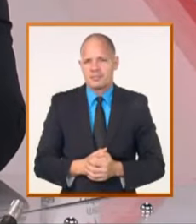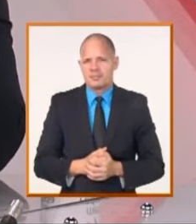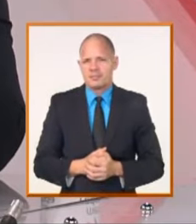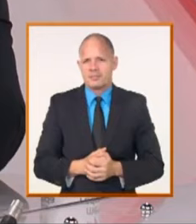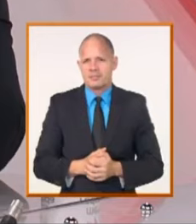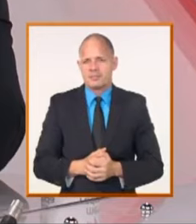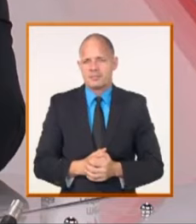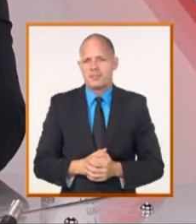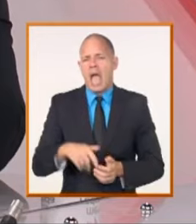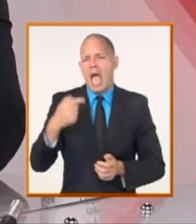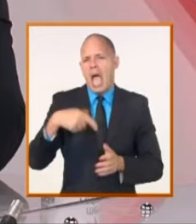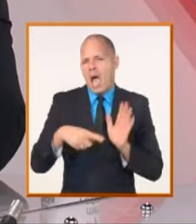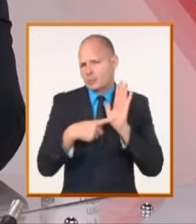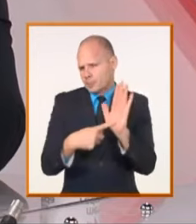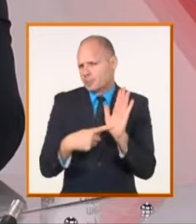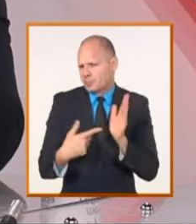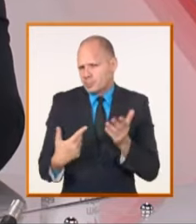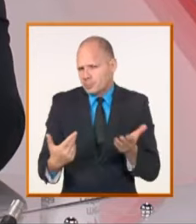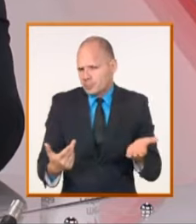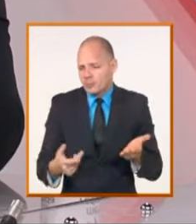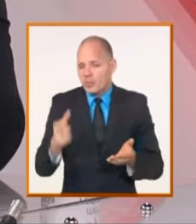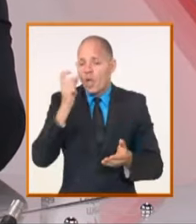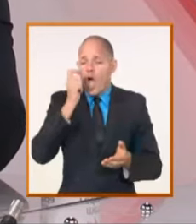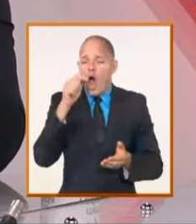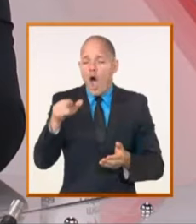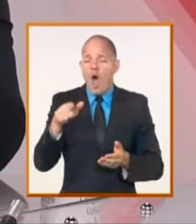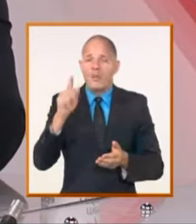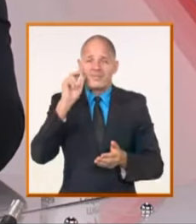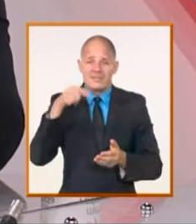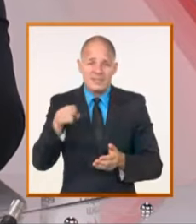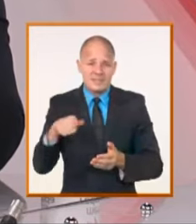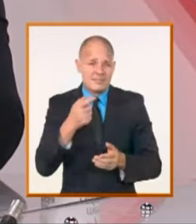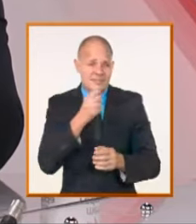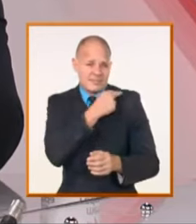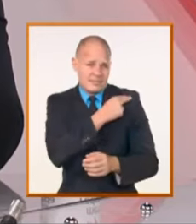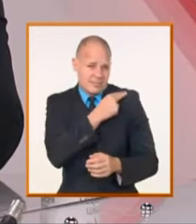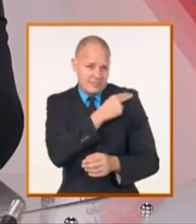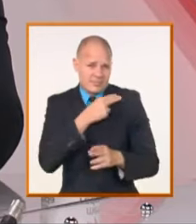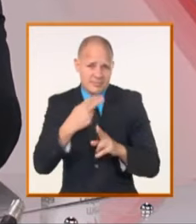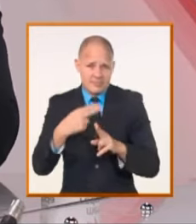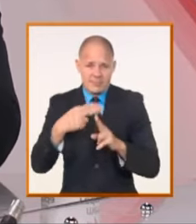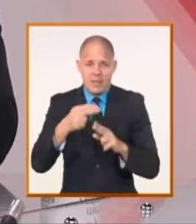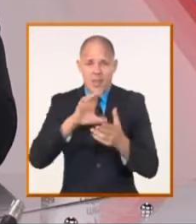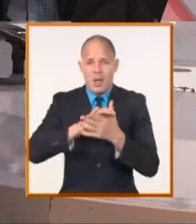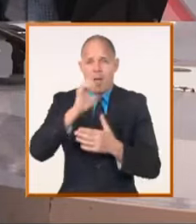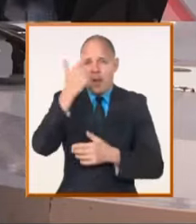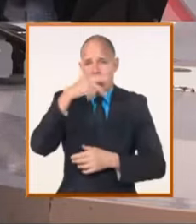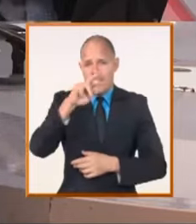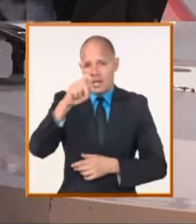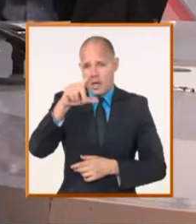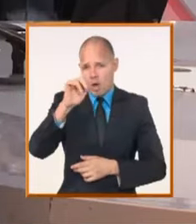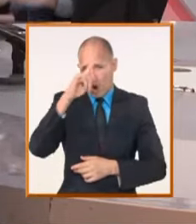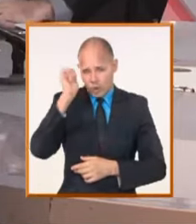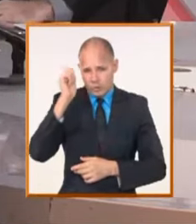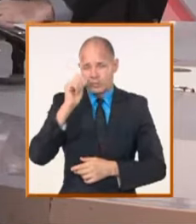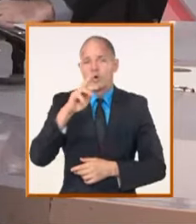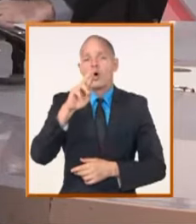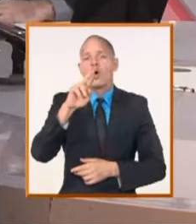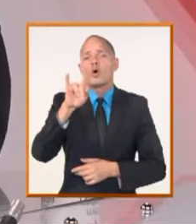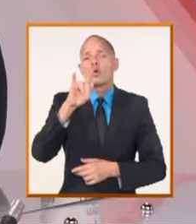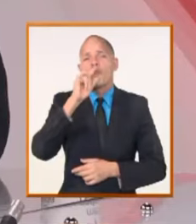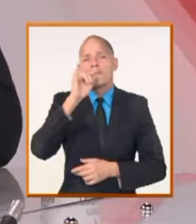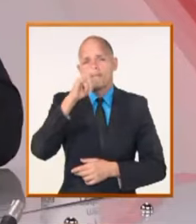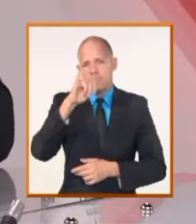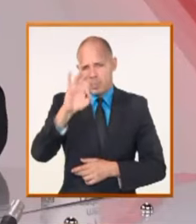Unas declaraciones del senador Marco Rubio con respecto a los cubanos que llegan a este país. Y bueno, a partir de ahí quizás, bueno, hacer el